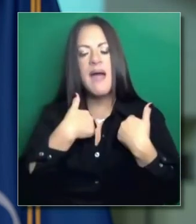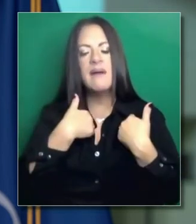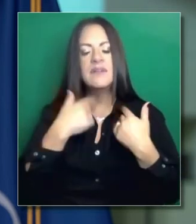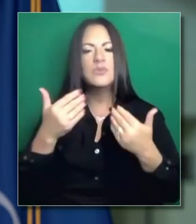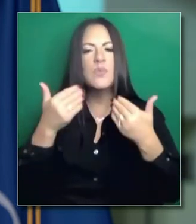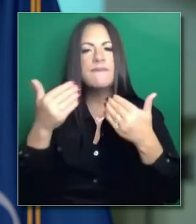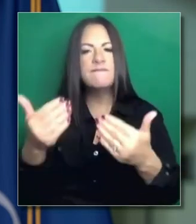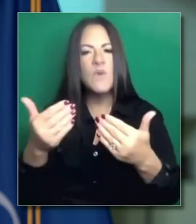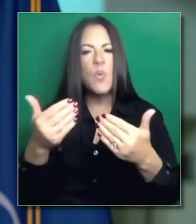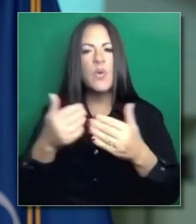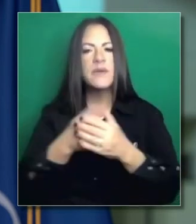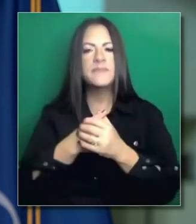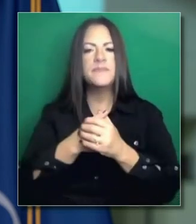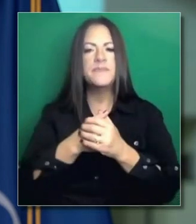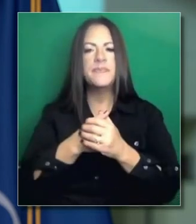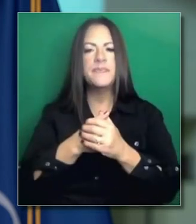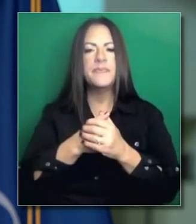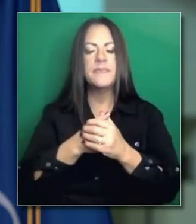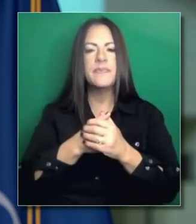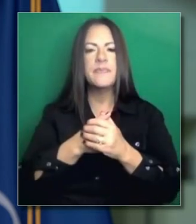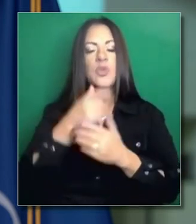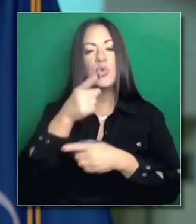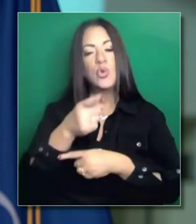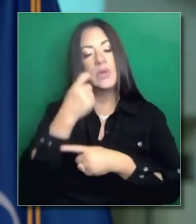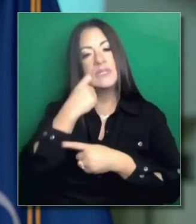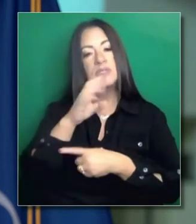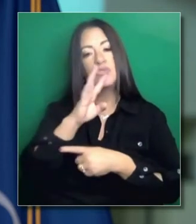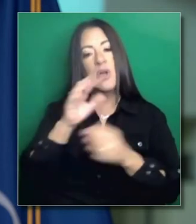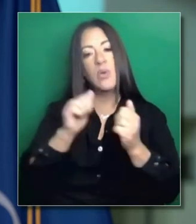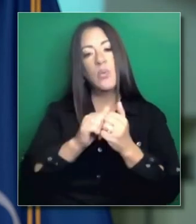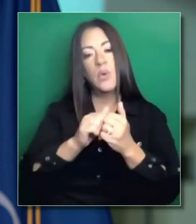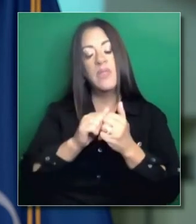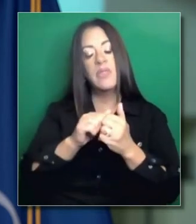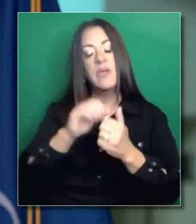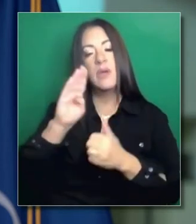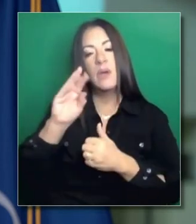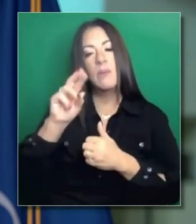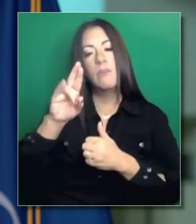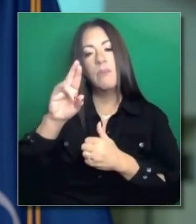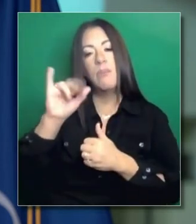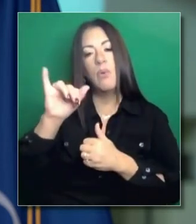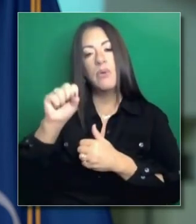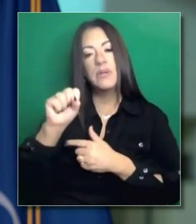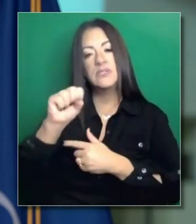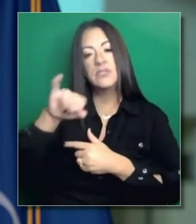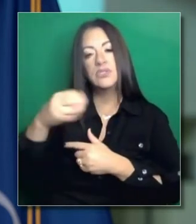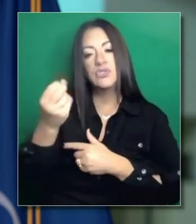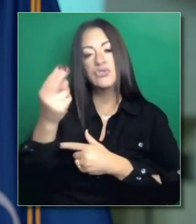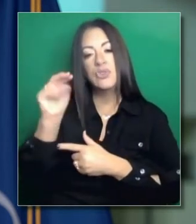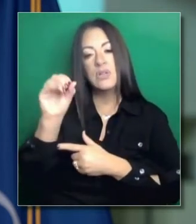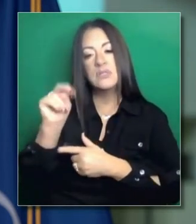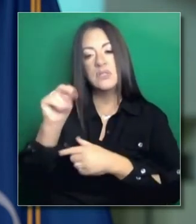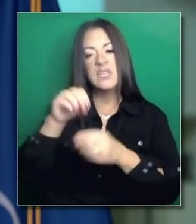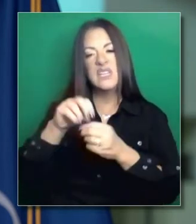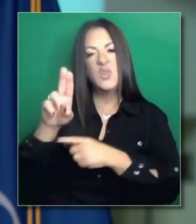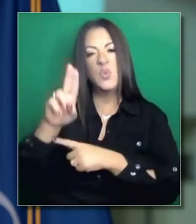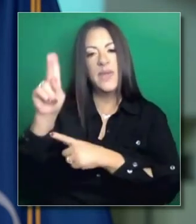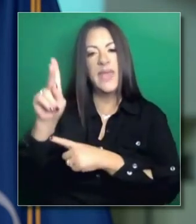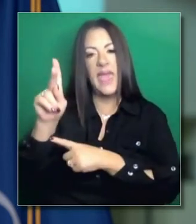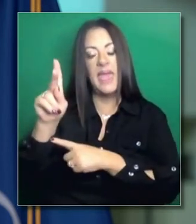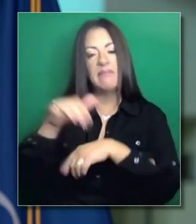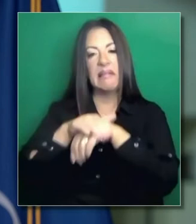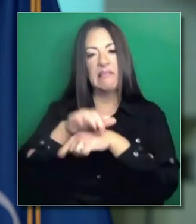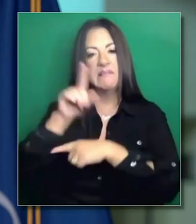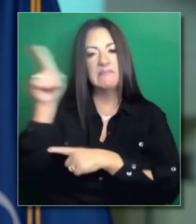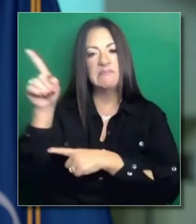instrumentos tiene a medida que seguimos adelante? El primer ministro del Reino Unido, Boris Johnson, ha